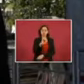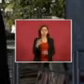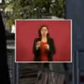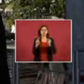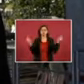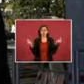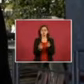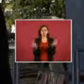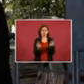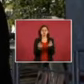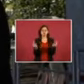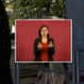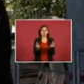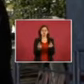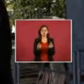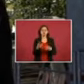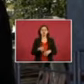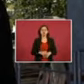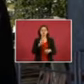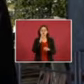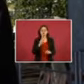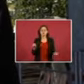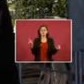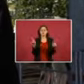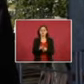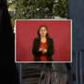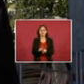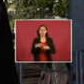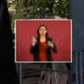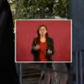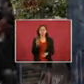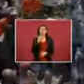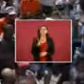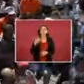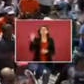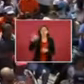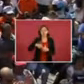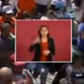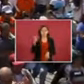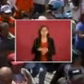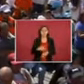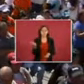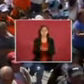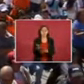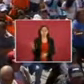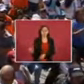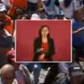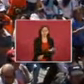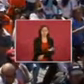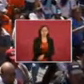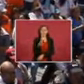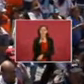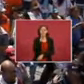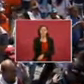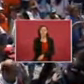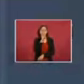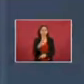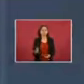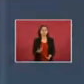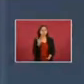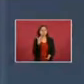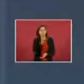sin incrementar los precios de los combustibles y sin